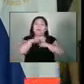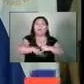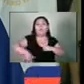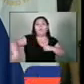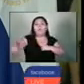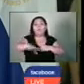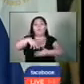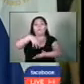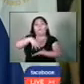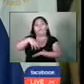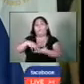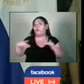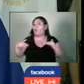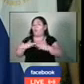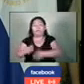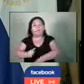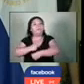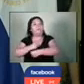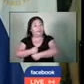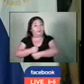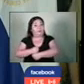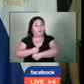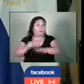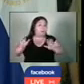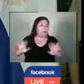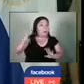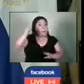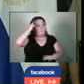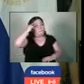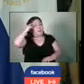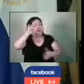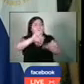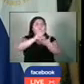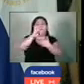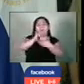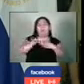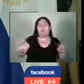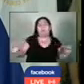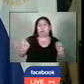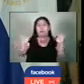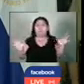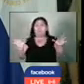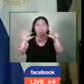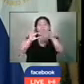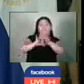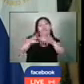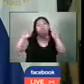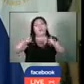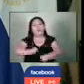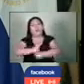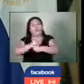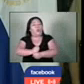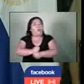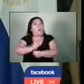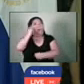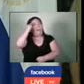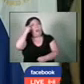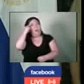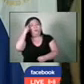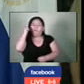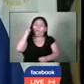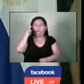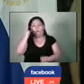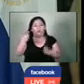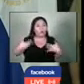estamos invirtiendo en seguridad, porque si bien no pareciera un proyecto de seguridad, porque no tiene la concepción normal que puede para